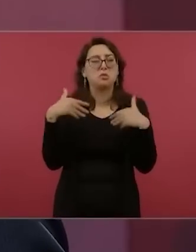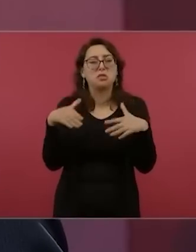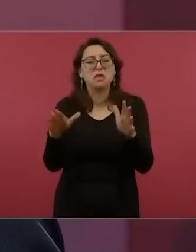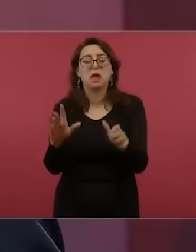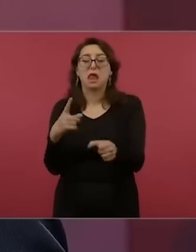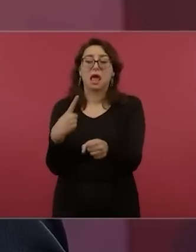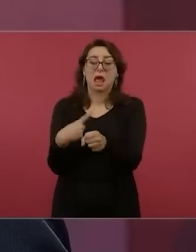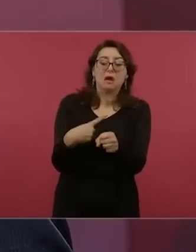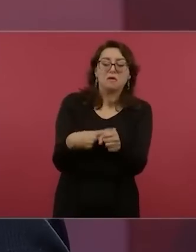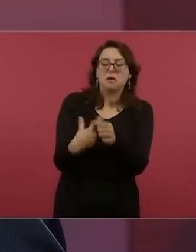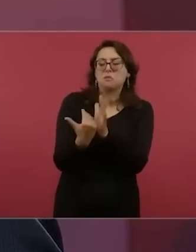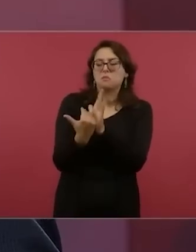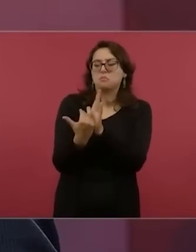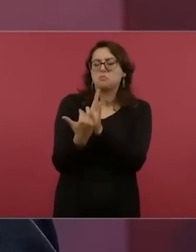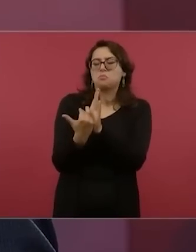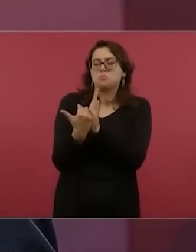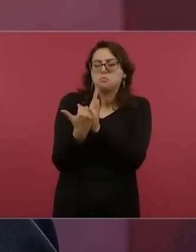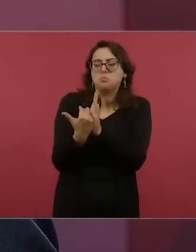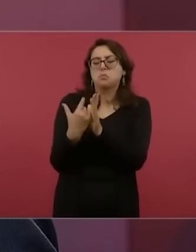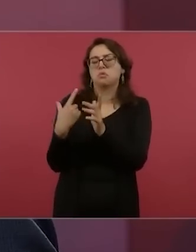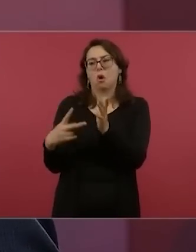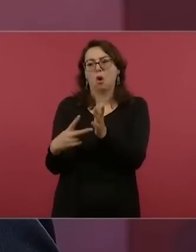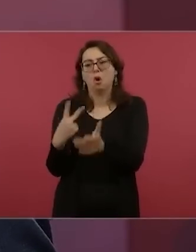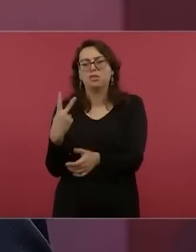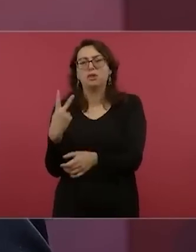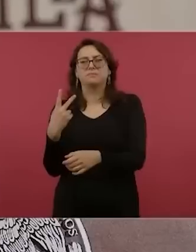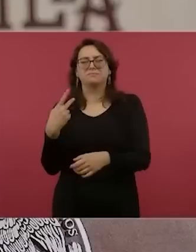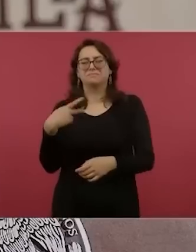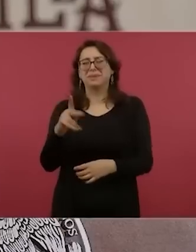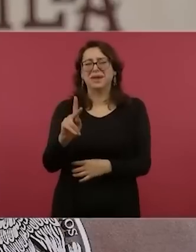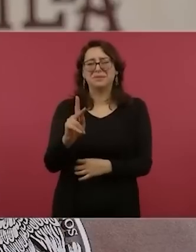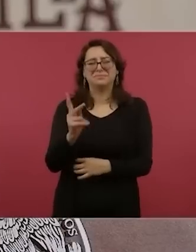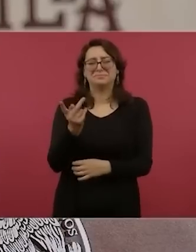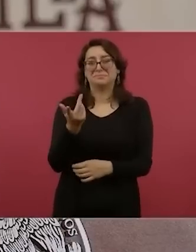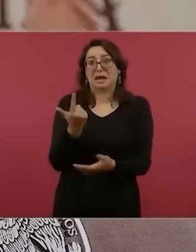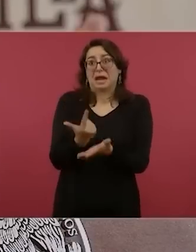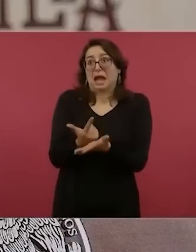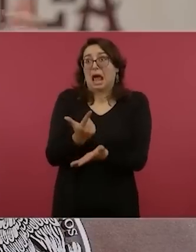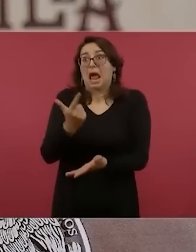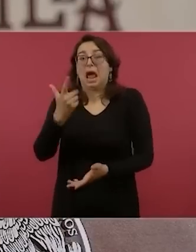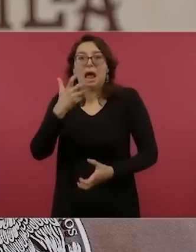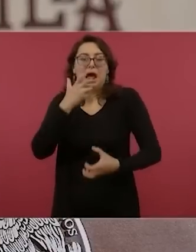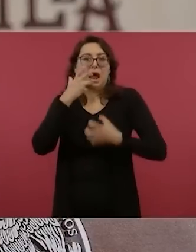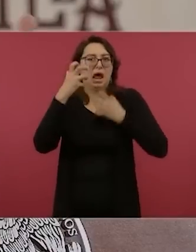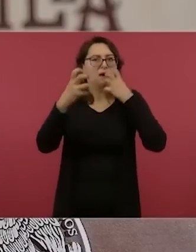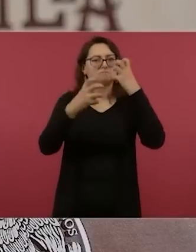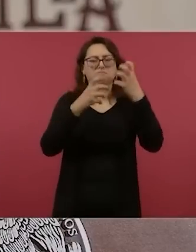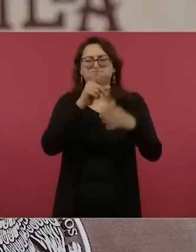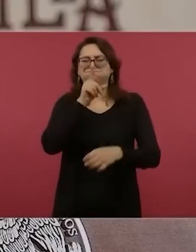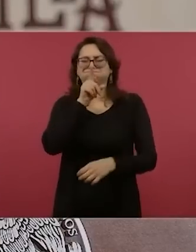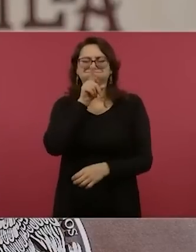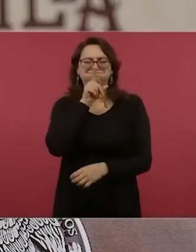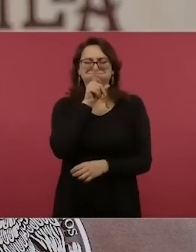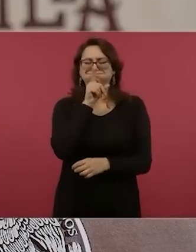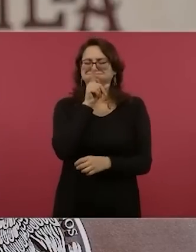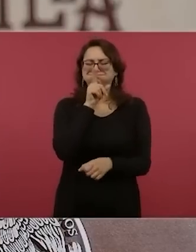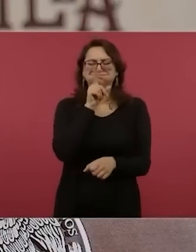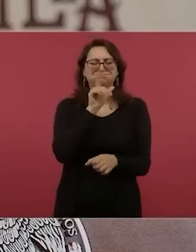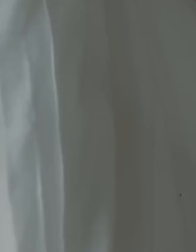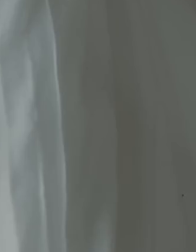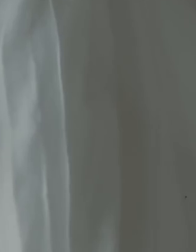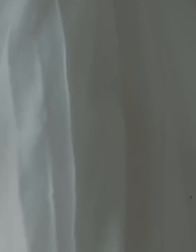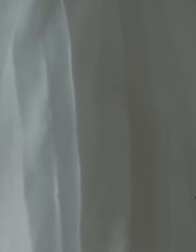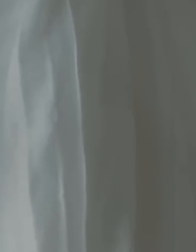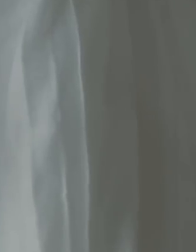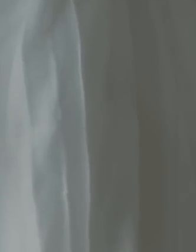de alerta ni de aviso con respecto a COVID-19, sencillamente hay un poco de variación en la intensidad de